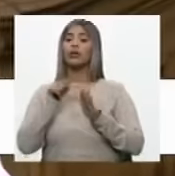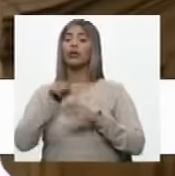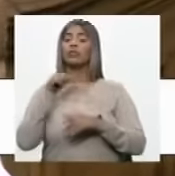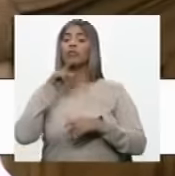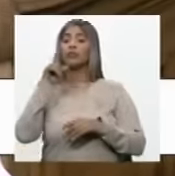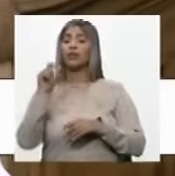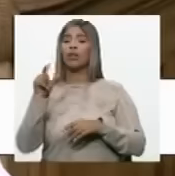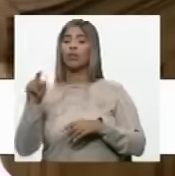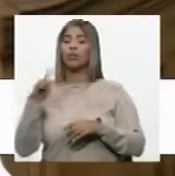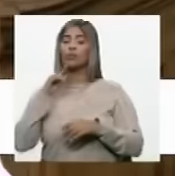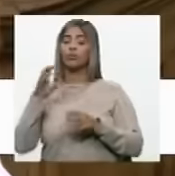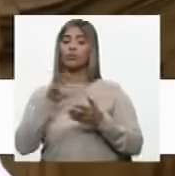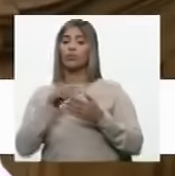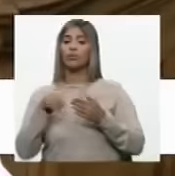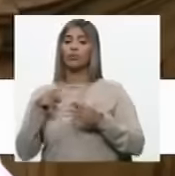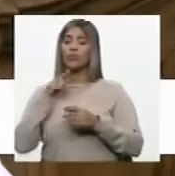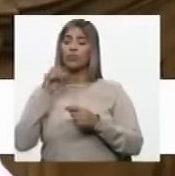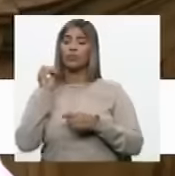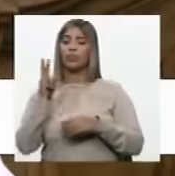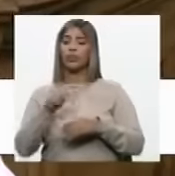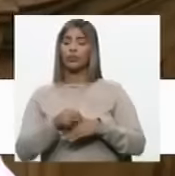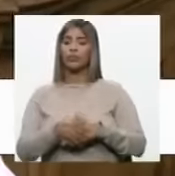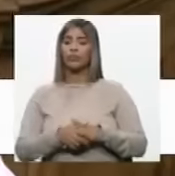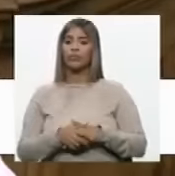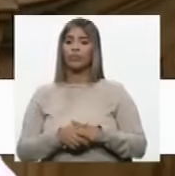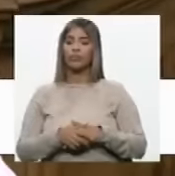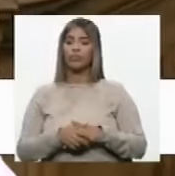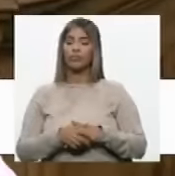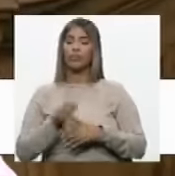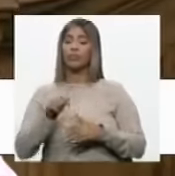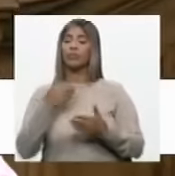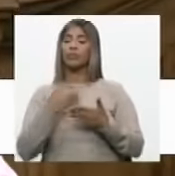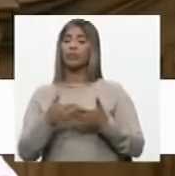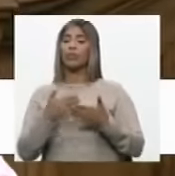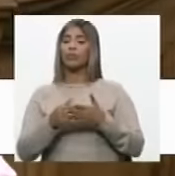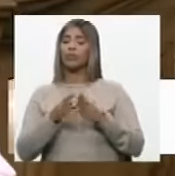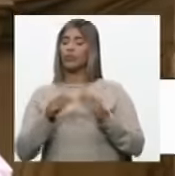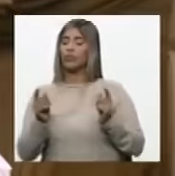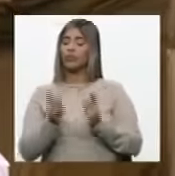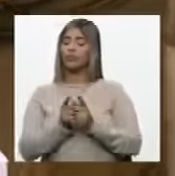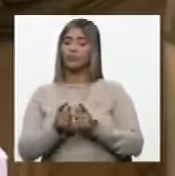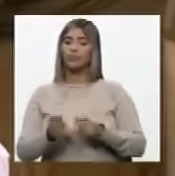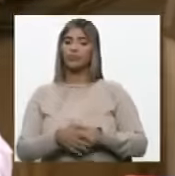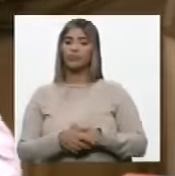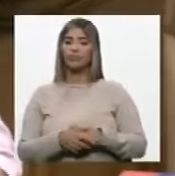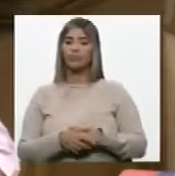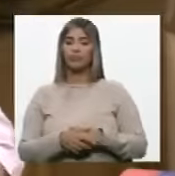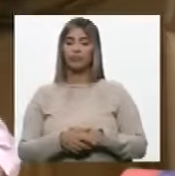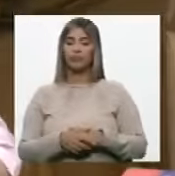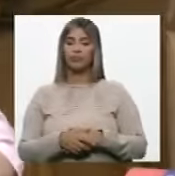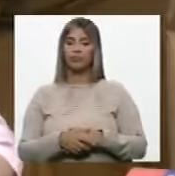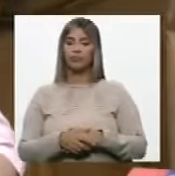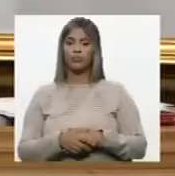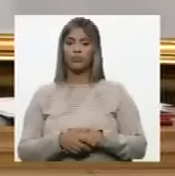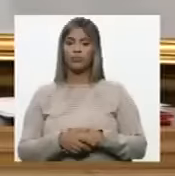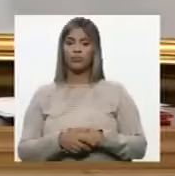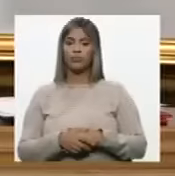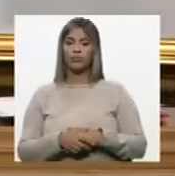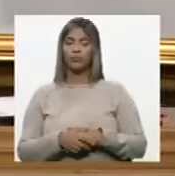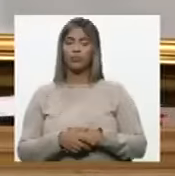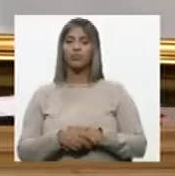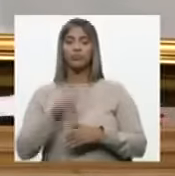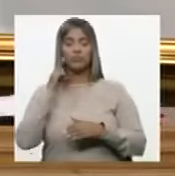del Reglamento Interior y debates de la Asamblea Nacional. Esto es la propuesta del orden del día, ciudadano presidente.